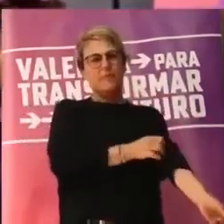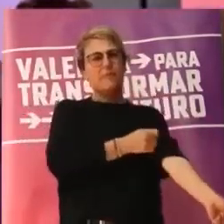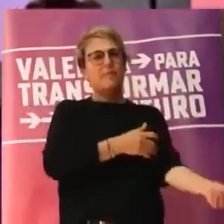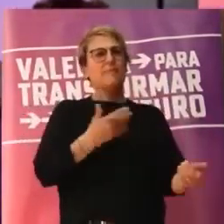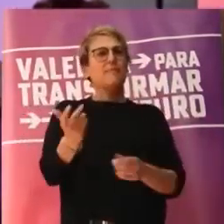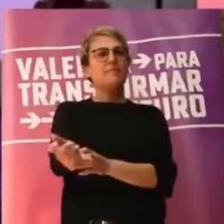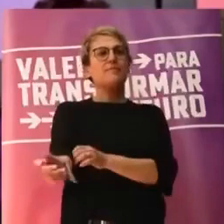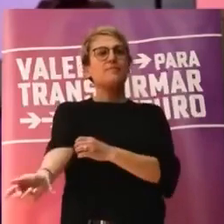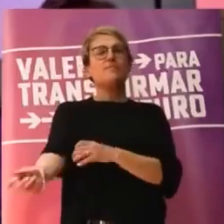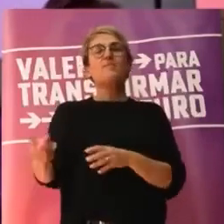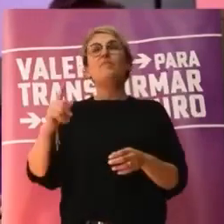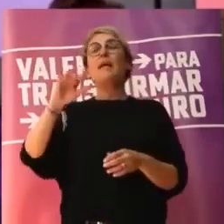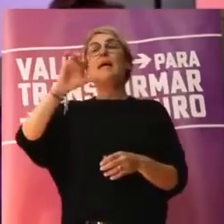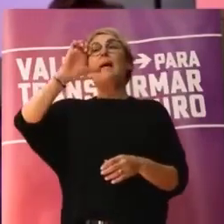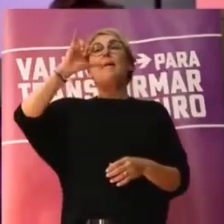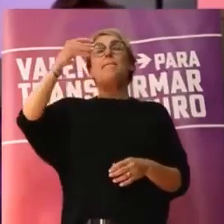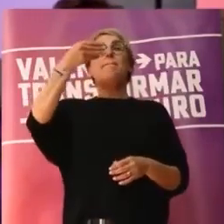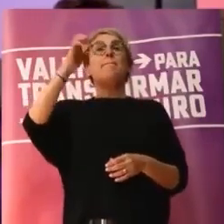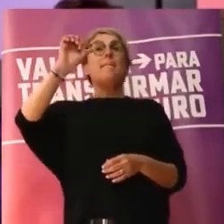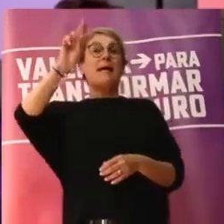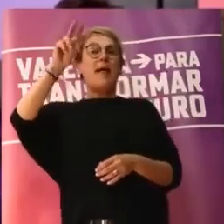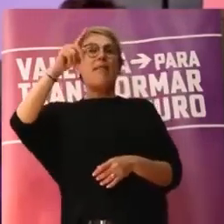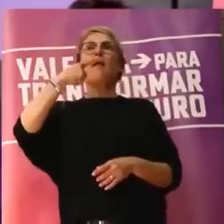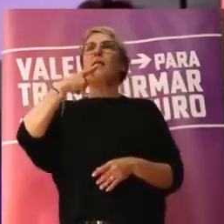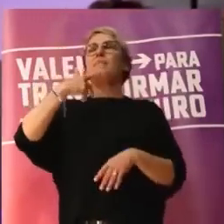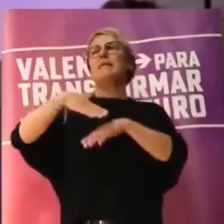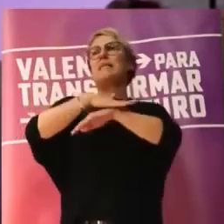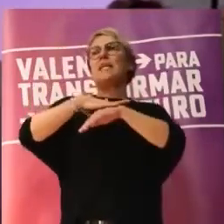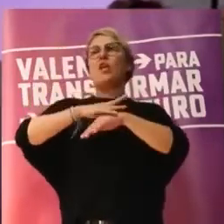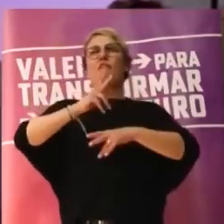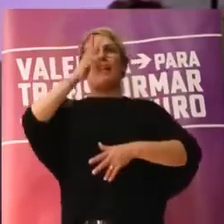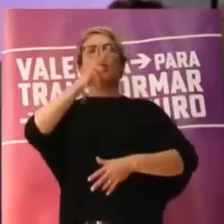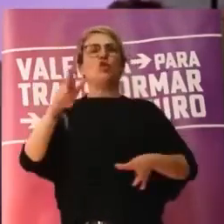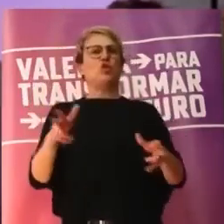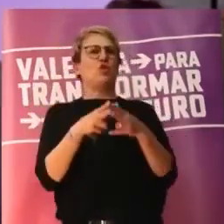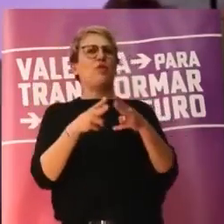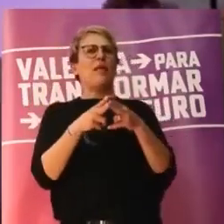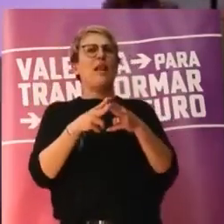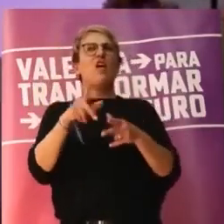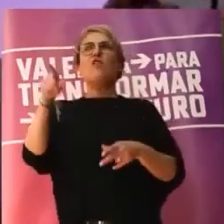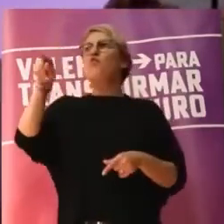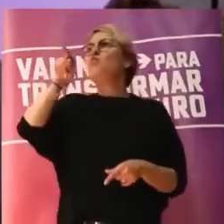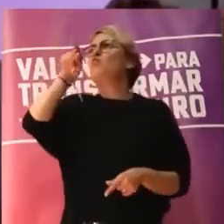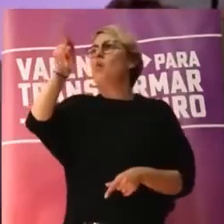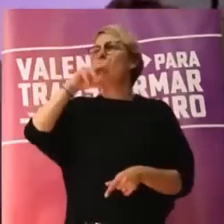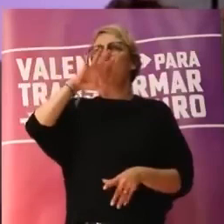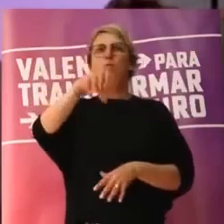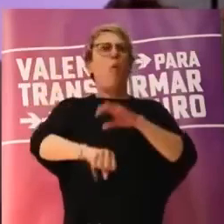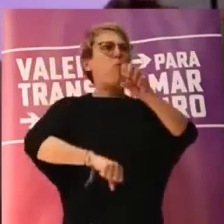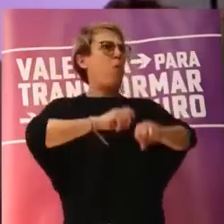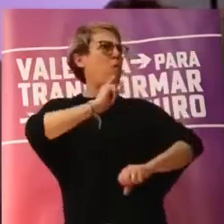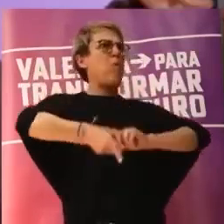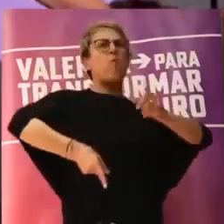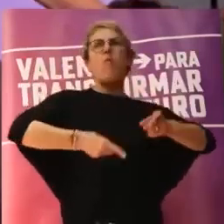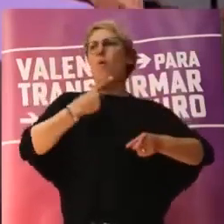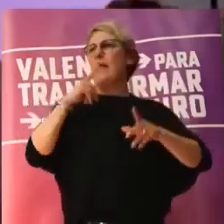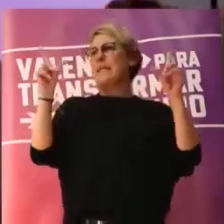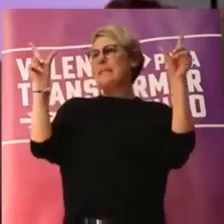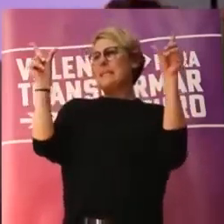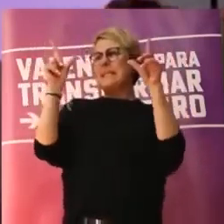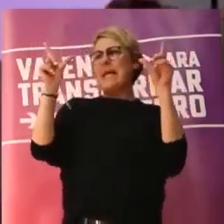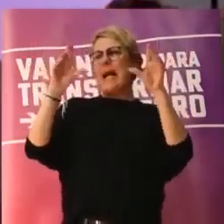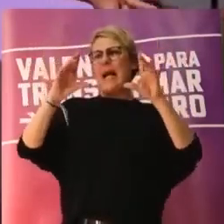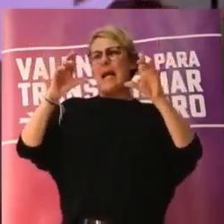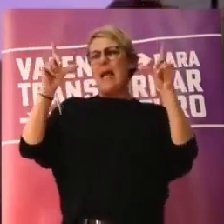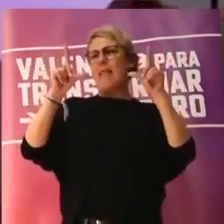llega Jone Belarra y desde el Ministerio de Derechos Sociales dice: es usted un explotador, porque lo que hacen ustedes con la cadena de distribución